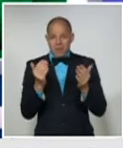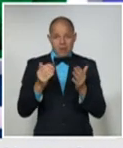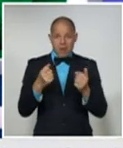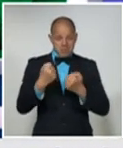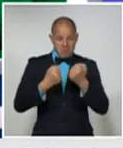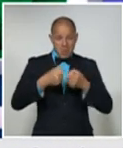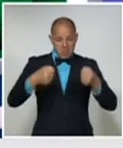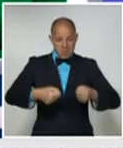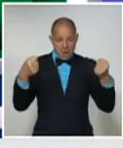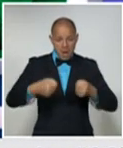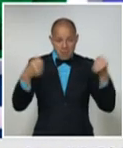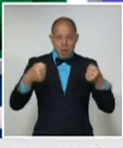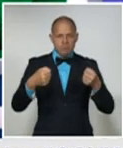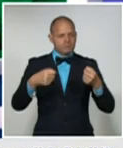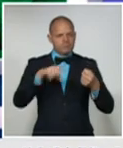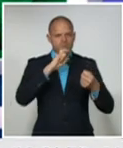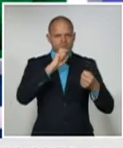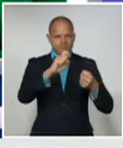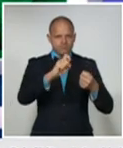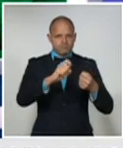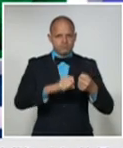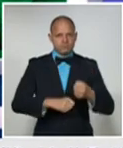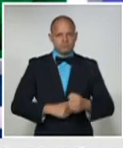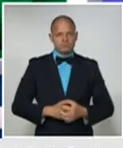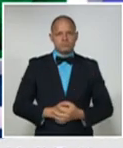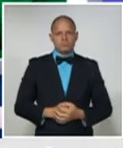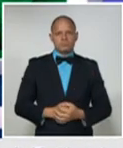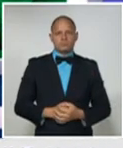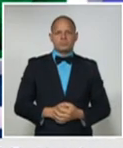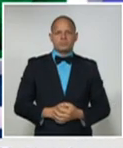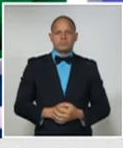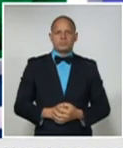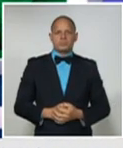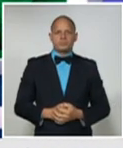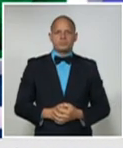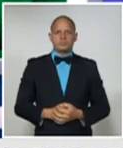reanimación a pesar de las maniobras que se aplicaron.